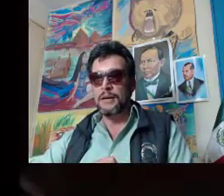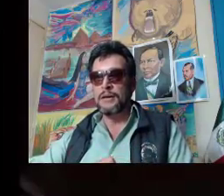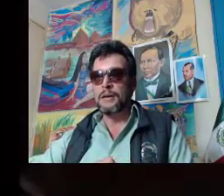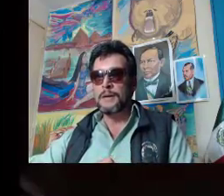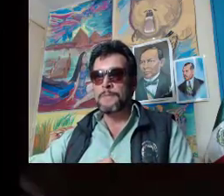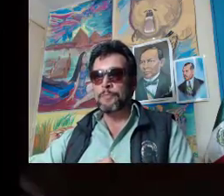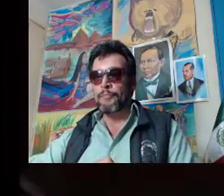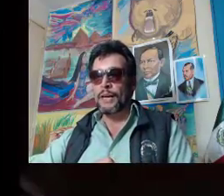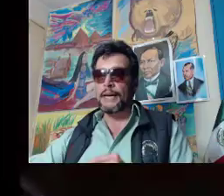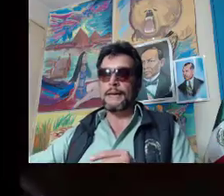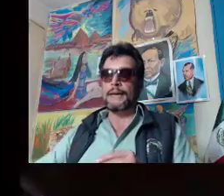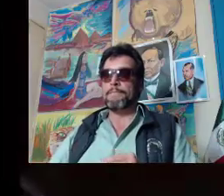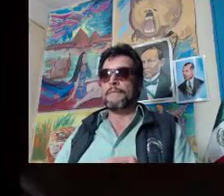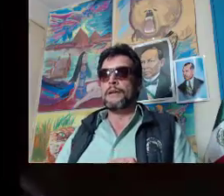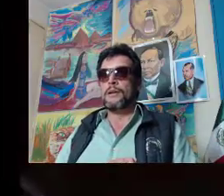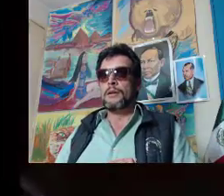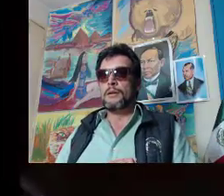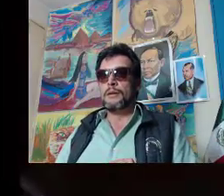ustedes vean,